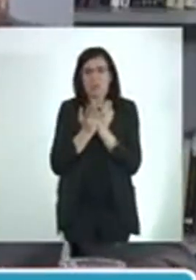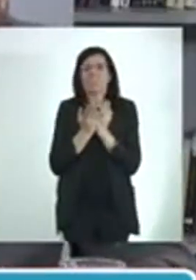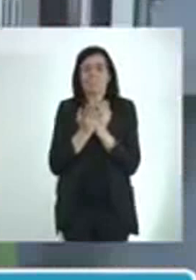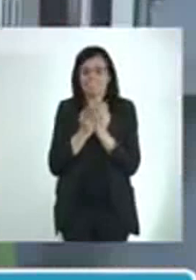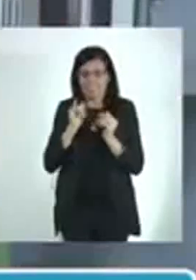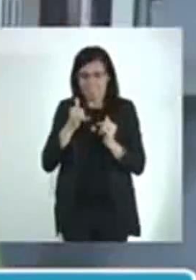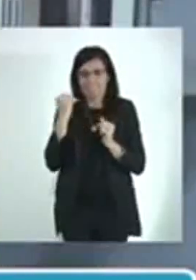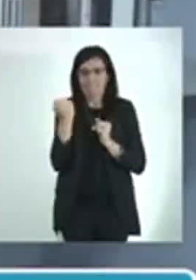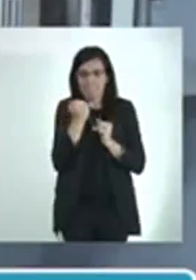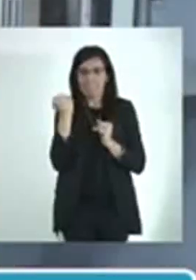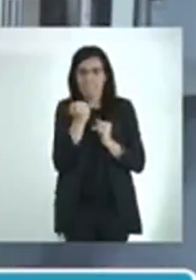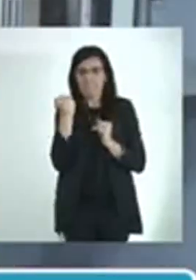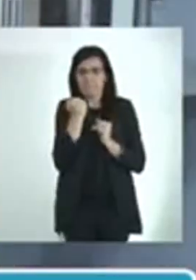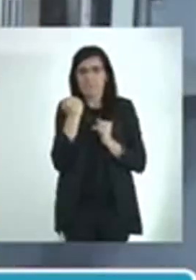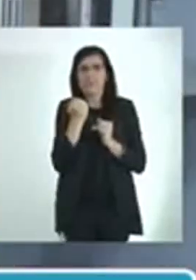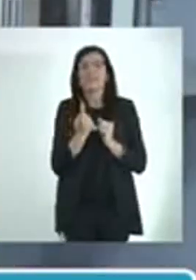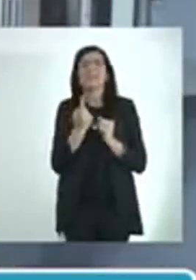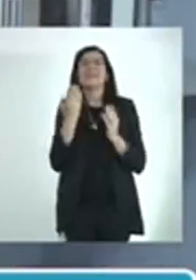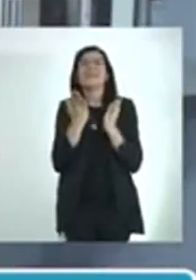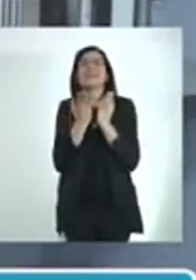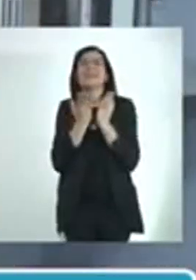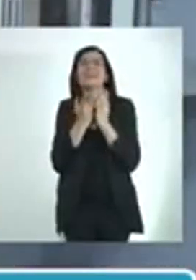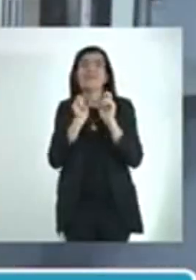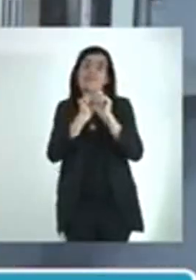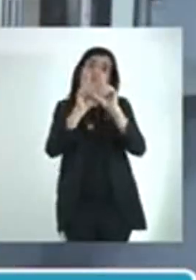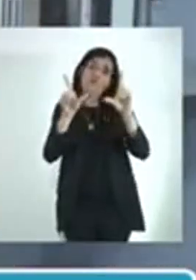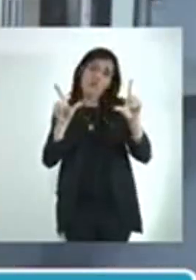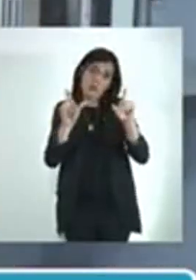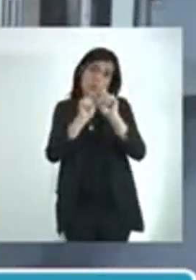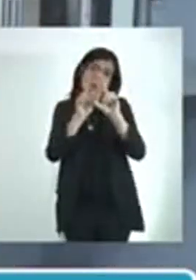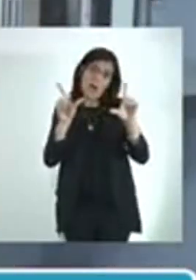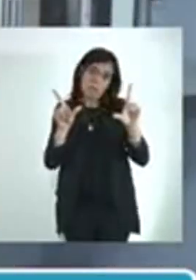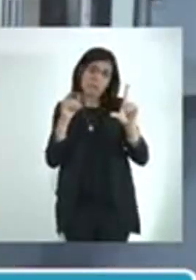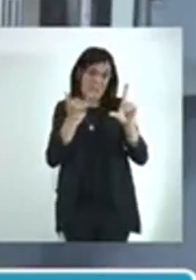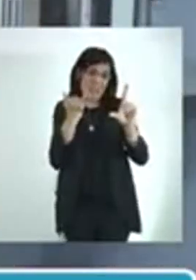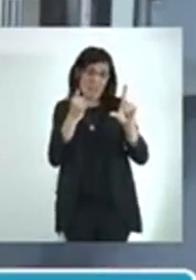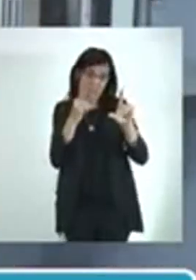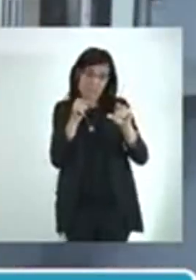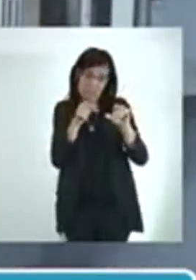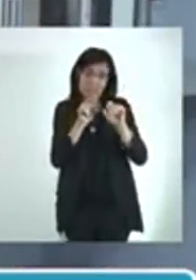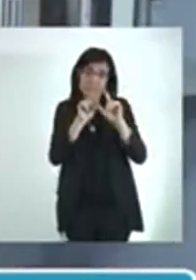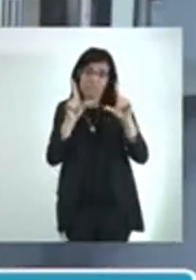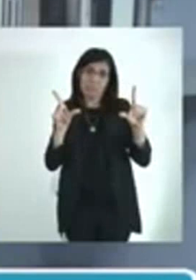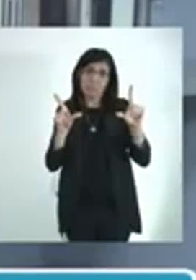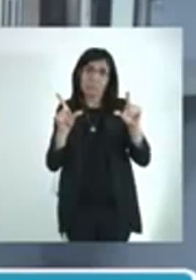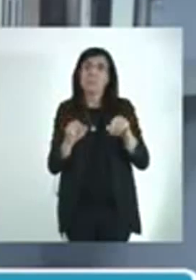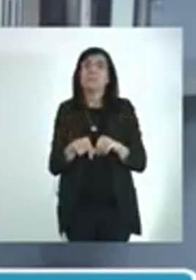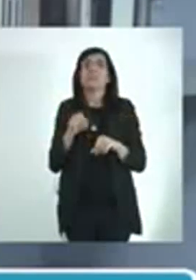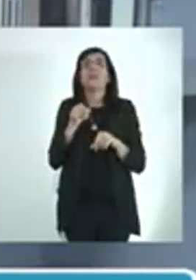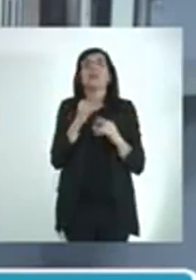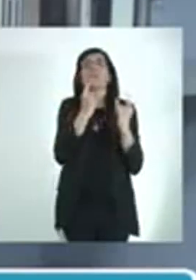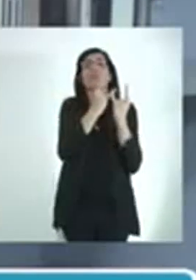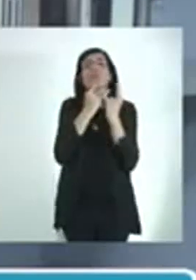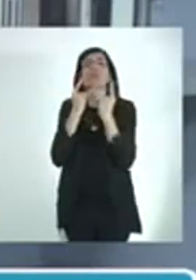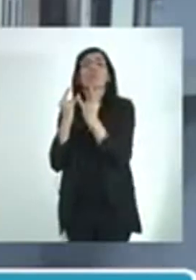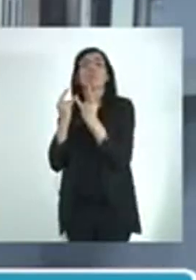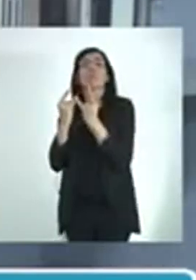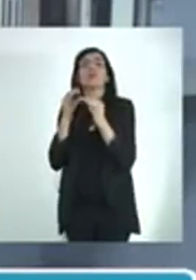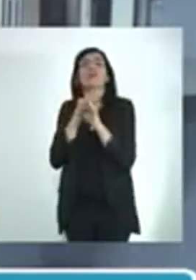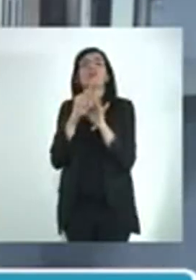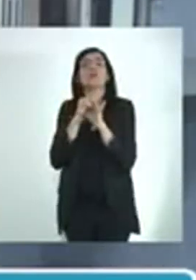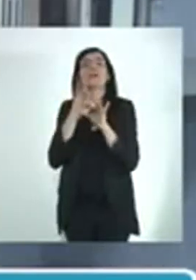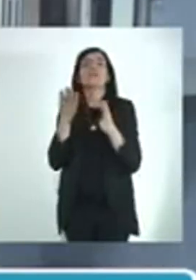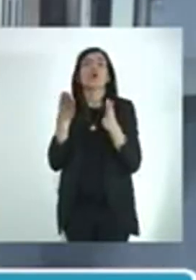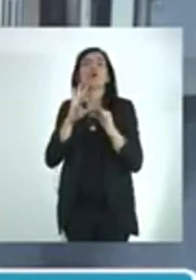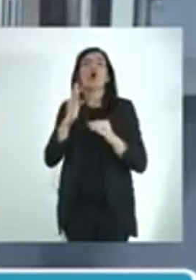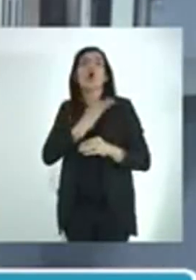hay una parte de la formación que es virtual, que se puede hacer virtual. Hay propuestas desde la plataforma de educación de la provincia de Formar, sí, y